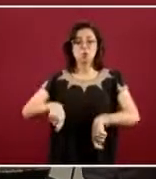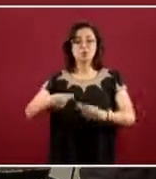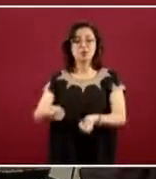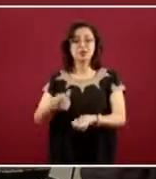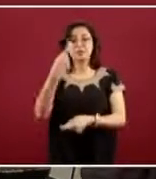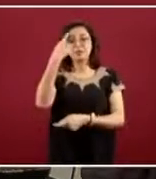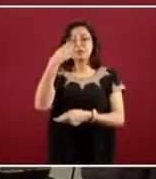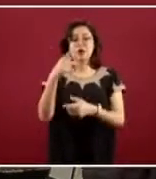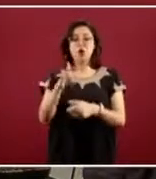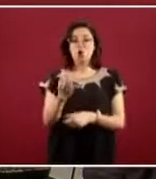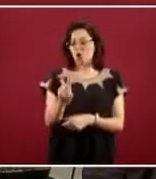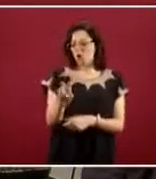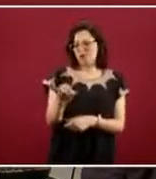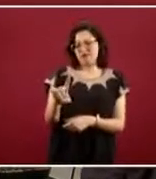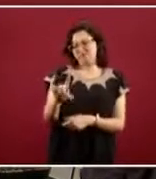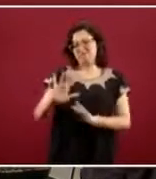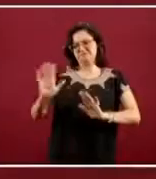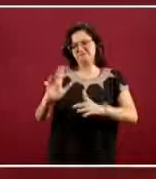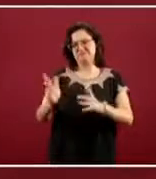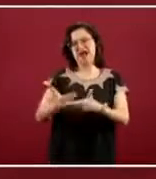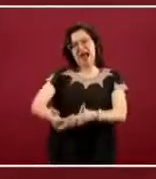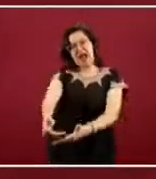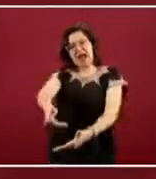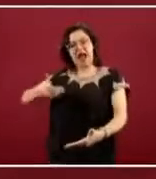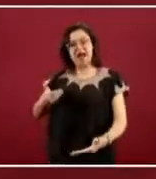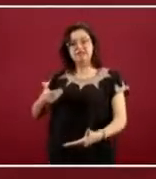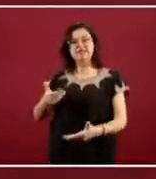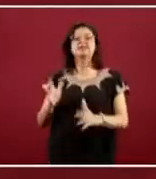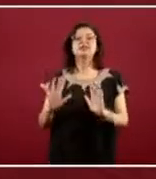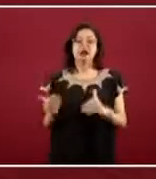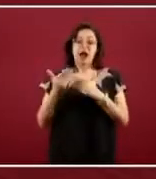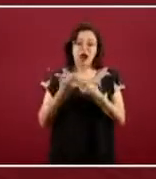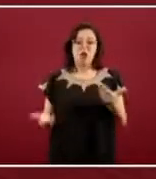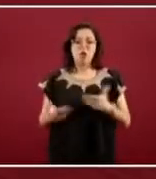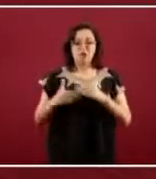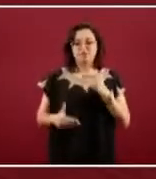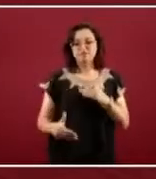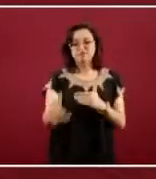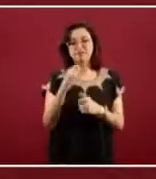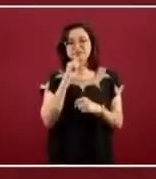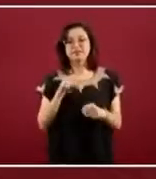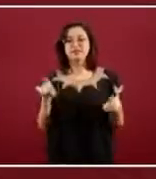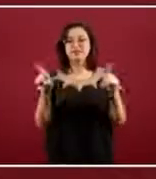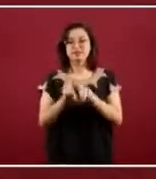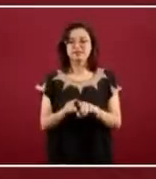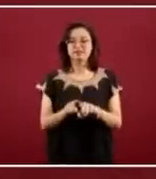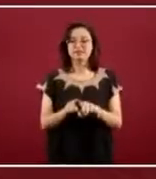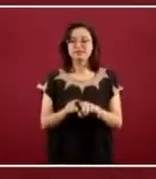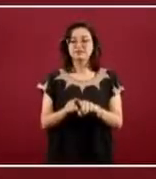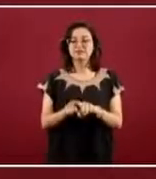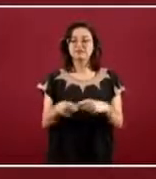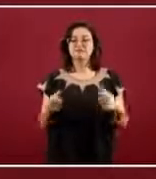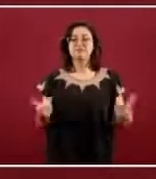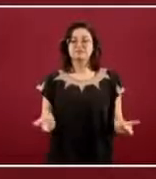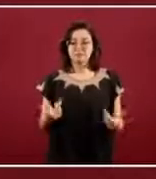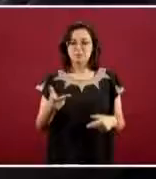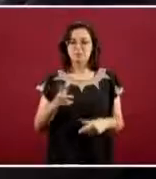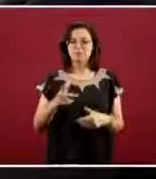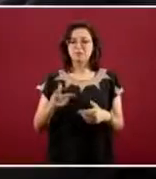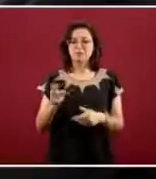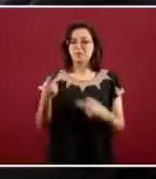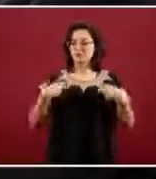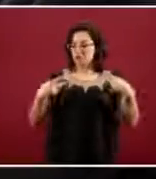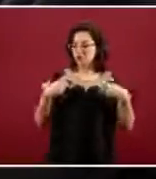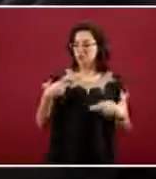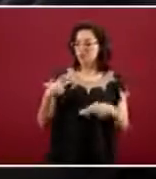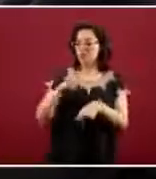de, previo al COVID, y con mayor razón ahora durante el COVID, de asegurarse que existan los